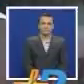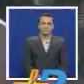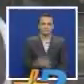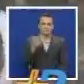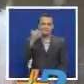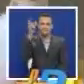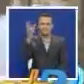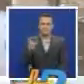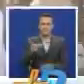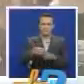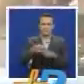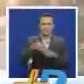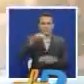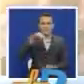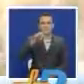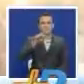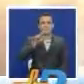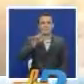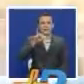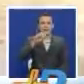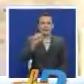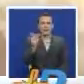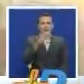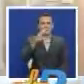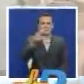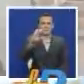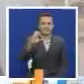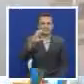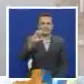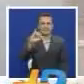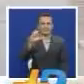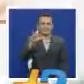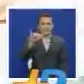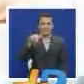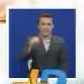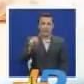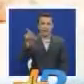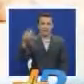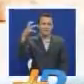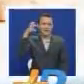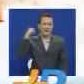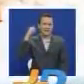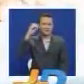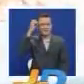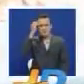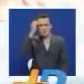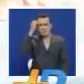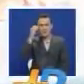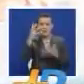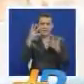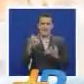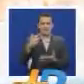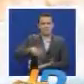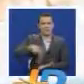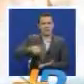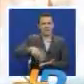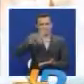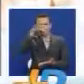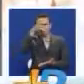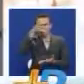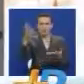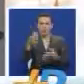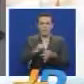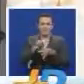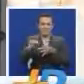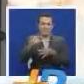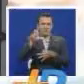Ella es María Cecilia. Su principal sueño es ser una gran bailarina. Para eso trabajó desde muy pequeña en su natal López de Micay,